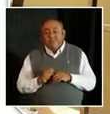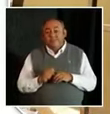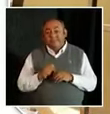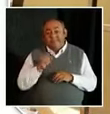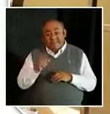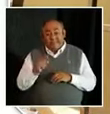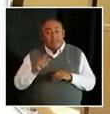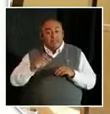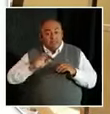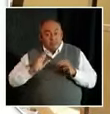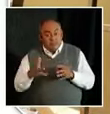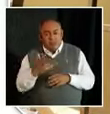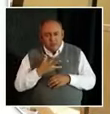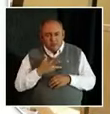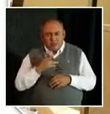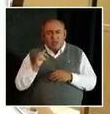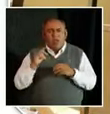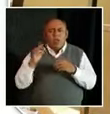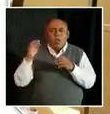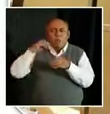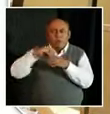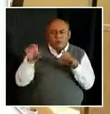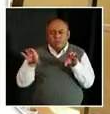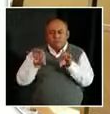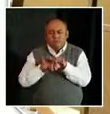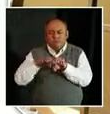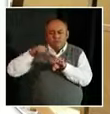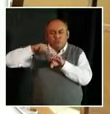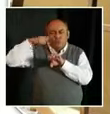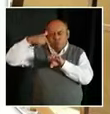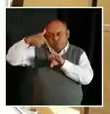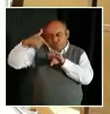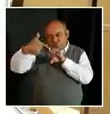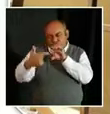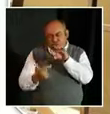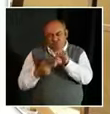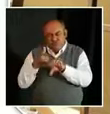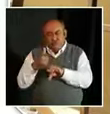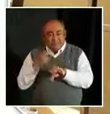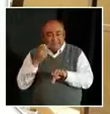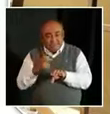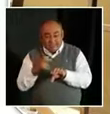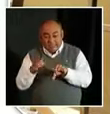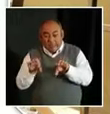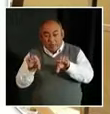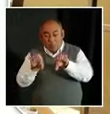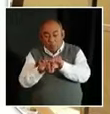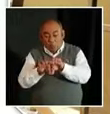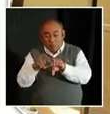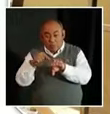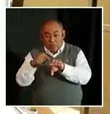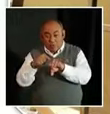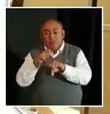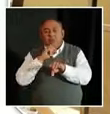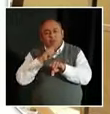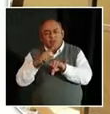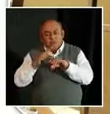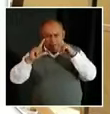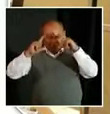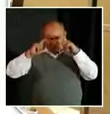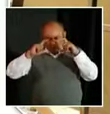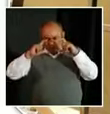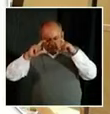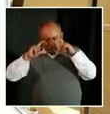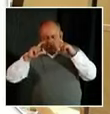haciendo un procedimiento de soldadura específico donde cada una de las uniones ha sido radiografiada al